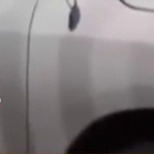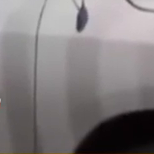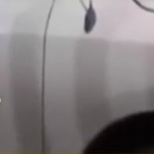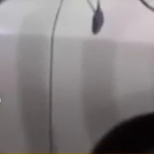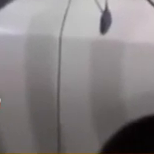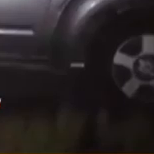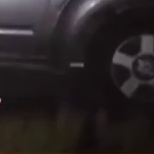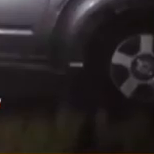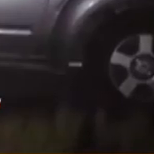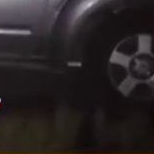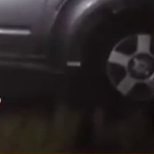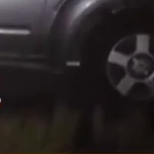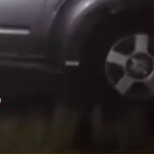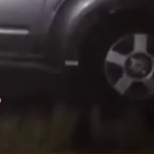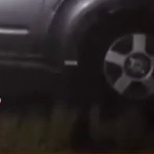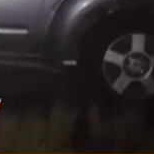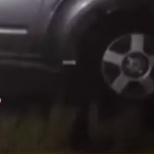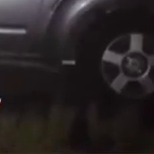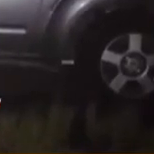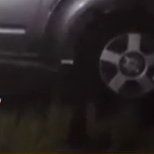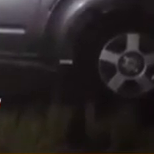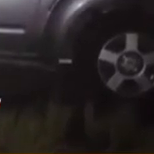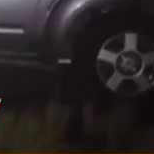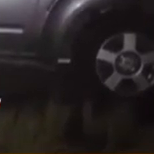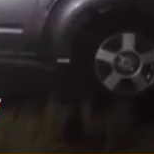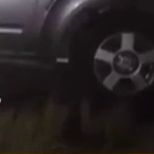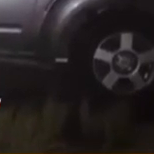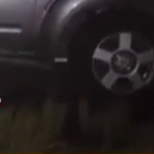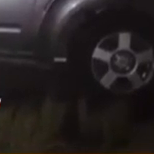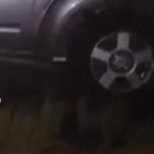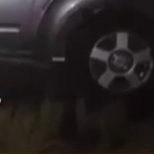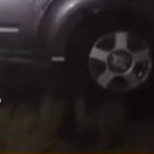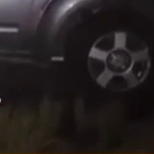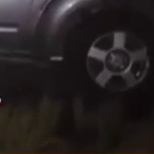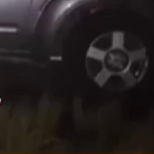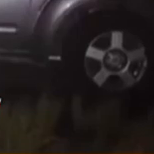eso pues, resulta poco después de haberles causado y provocado